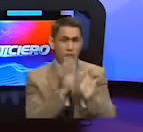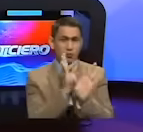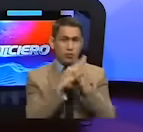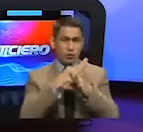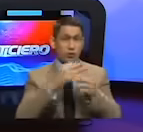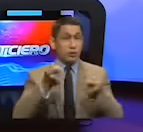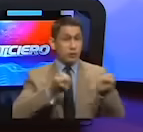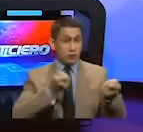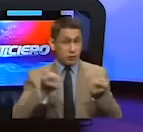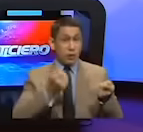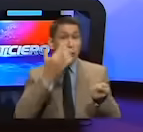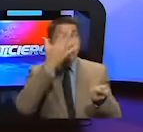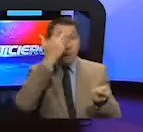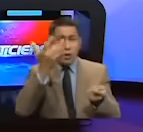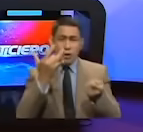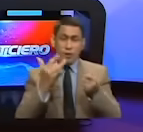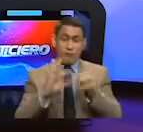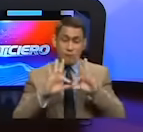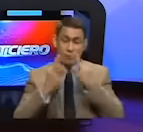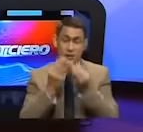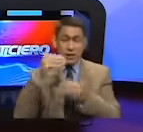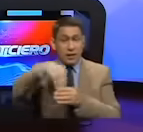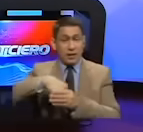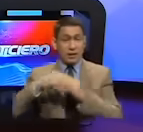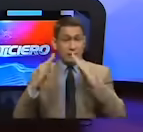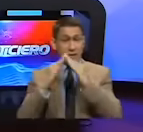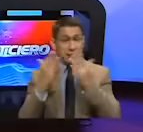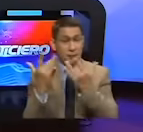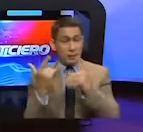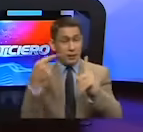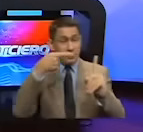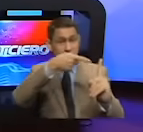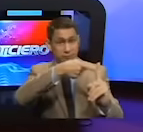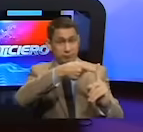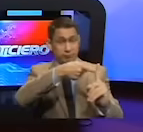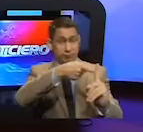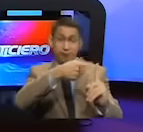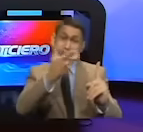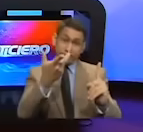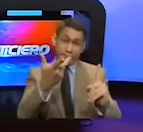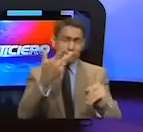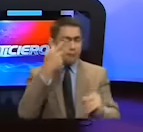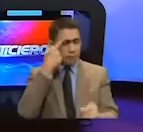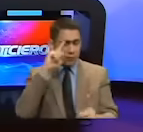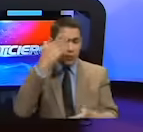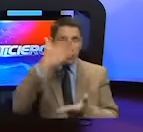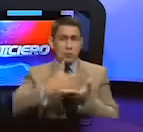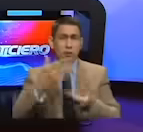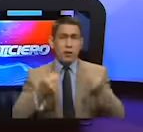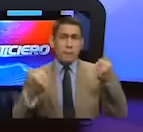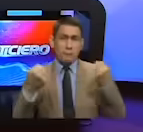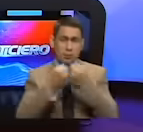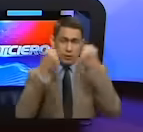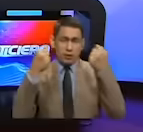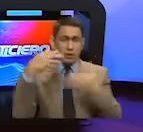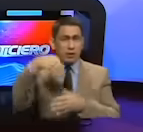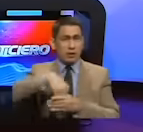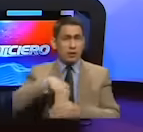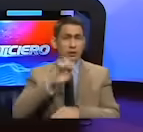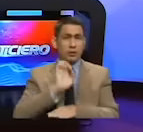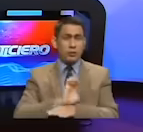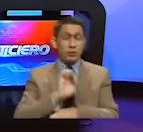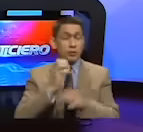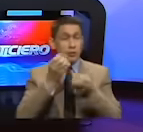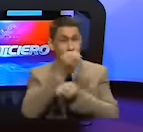gente esperándole en casa, evitemos más accidentes de tránsito en el país. Muy bien, y también Felipe,